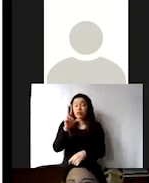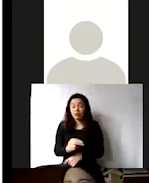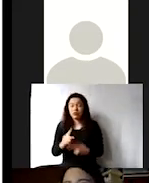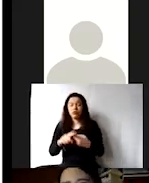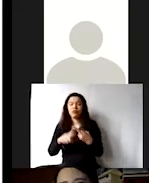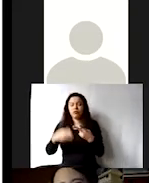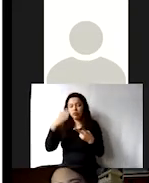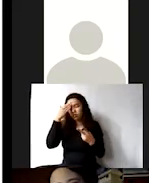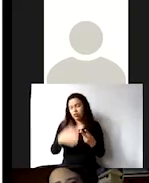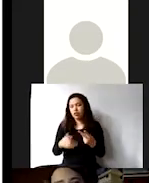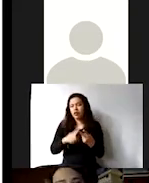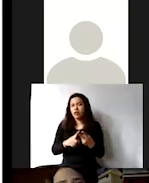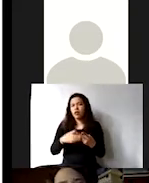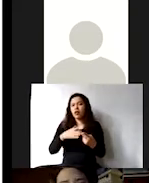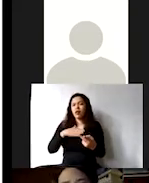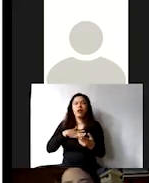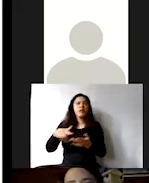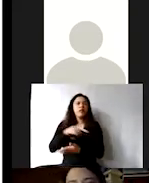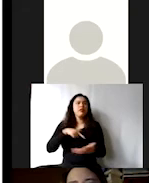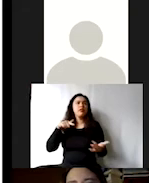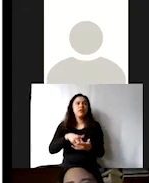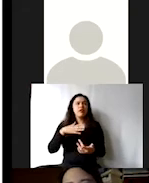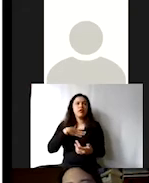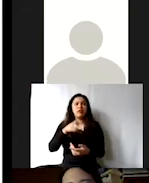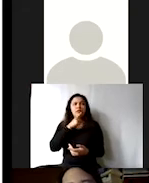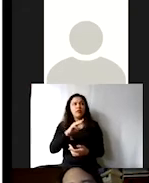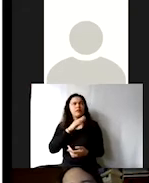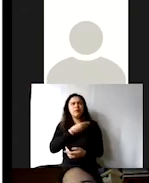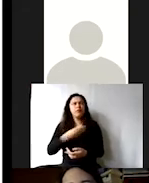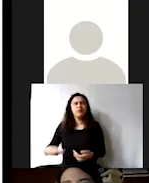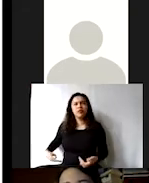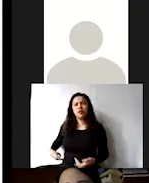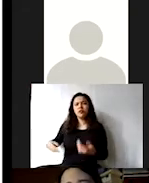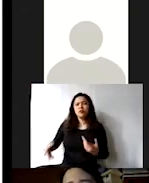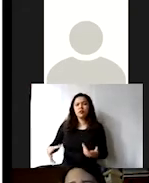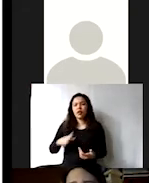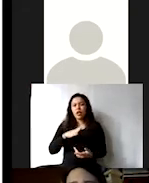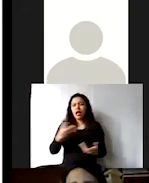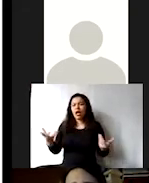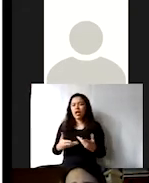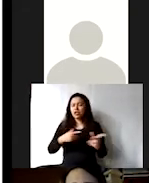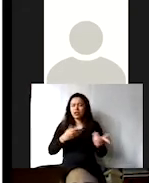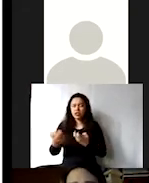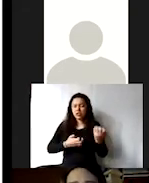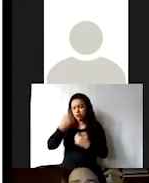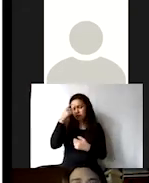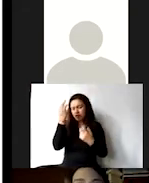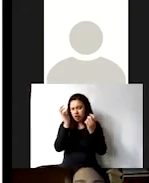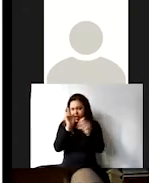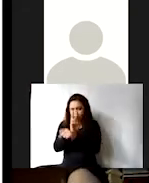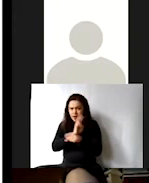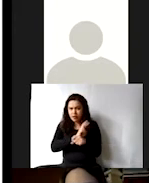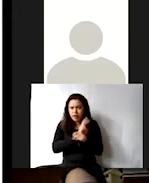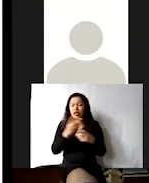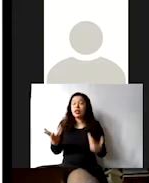menos en mi localidad, mi gobierno estatal, mi municipio está haciendo estos ejercicios de revisión, y si está